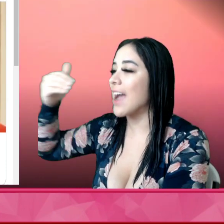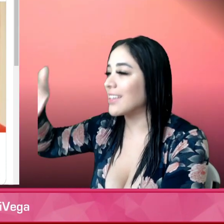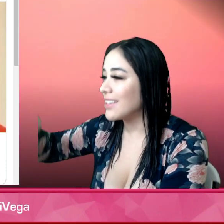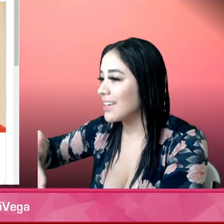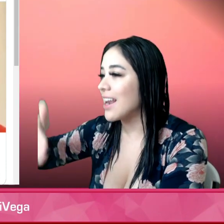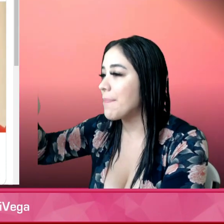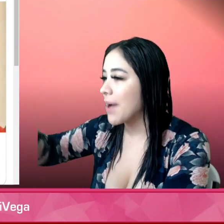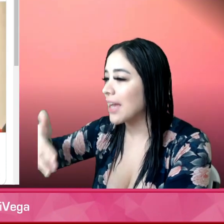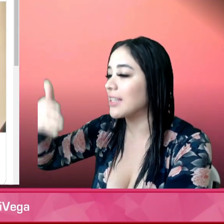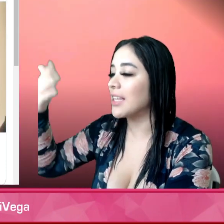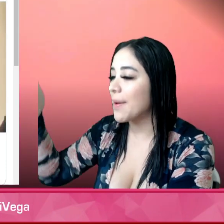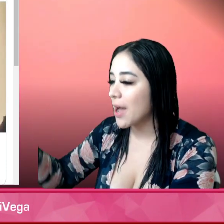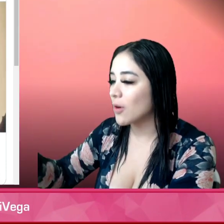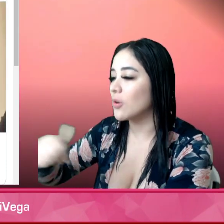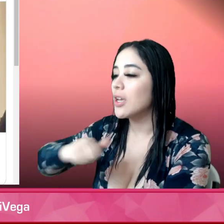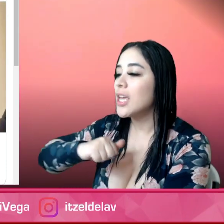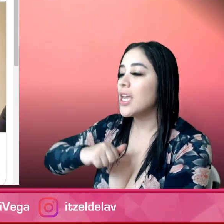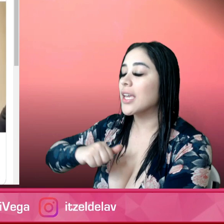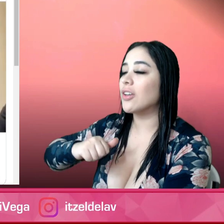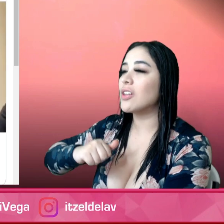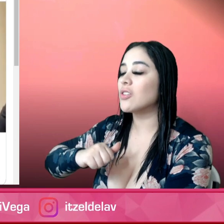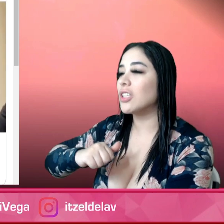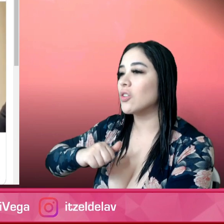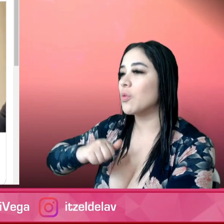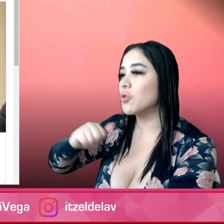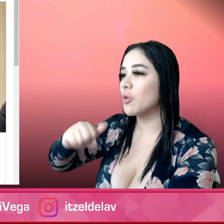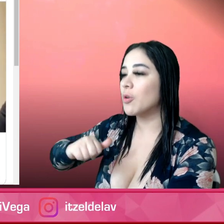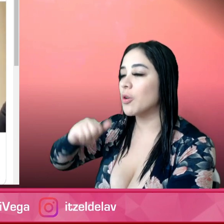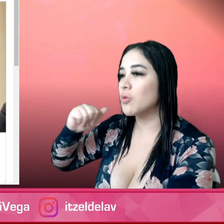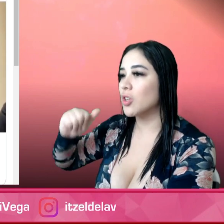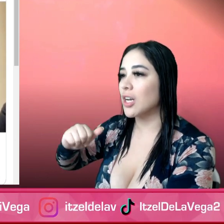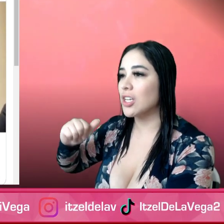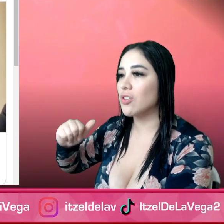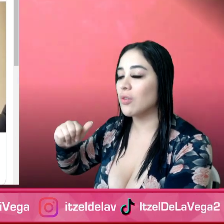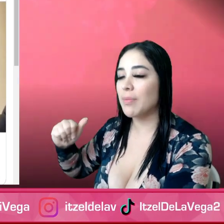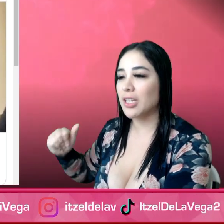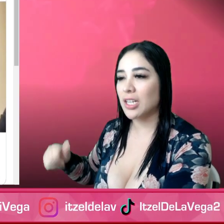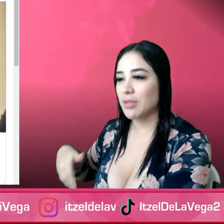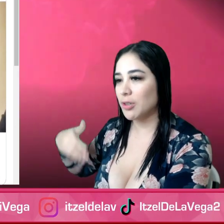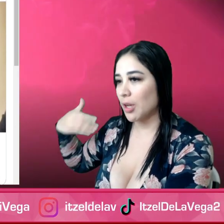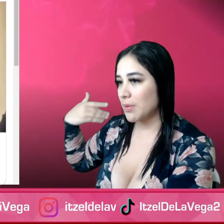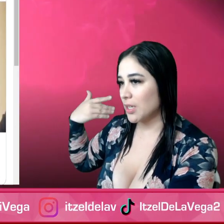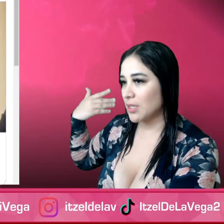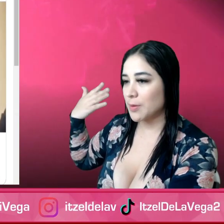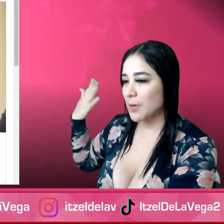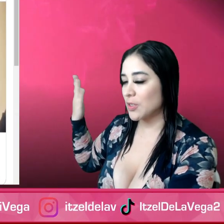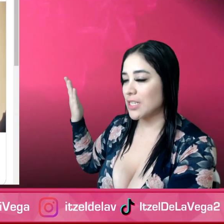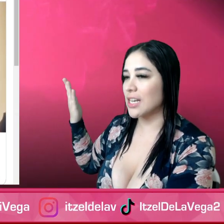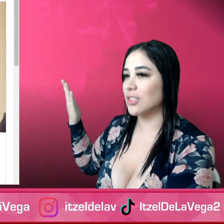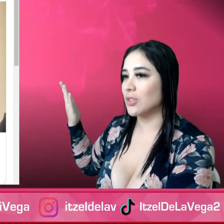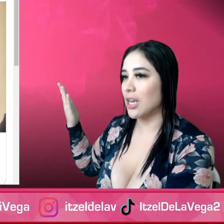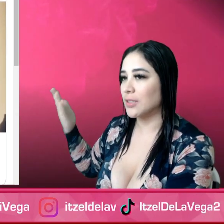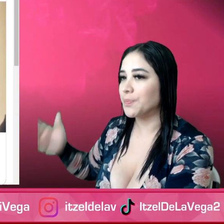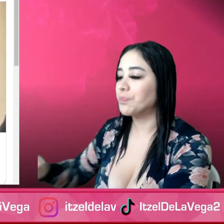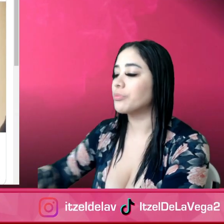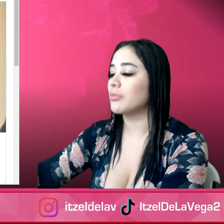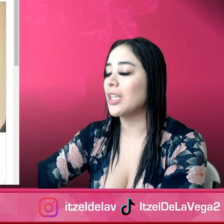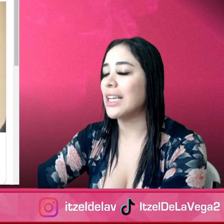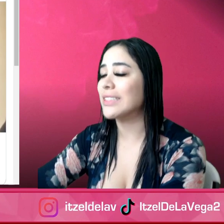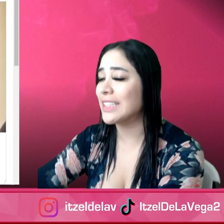comentarios aquí en la parte de abajo. Yo te los contesto con mucho amor, con mucho cariño. De igual manera te invito a que me sigas en mis preciosas redes